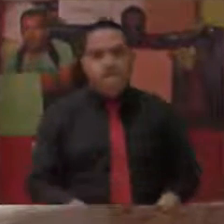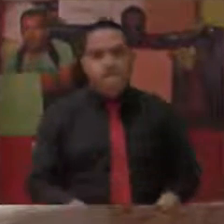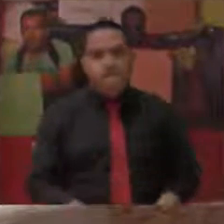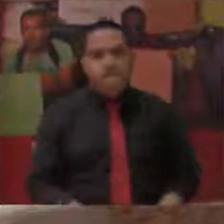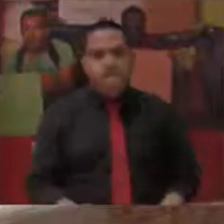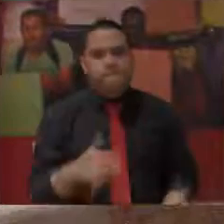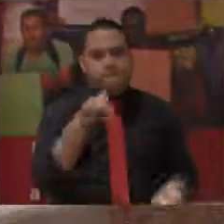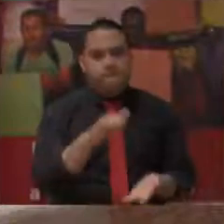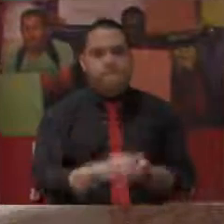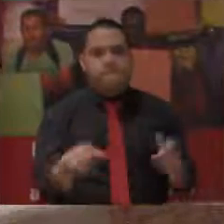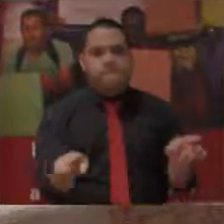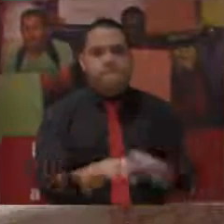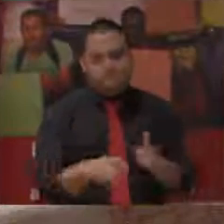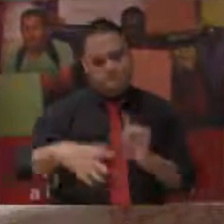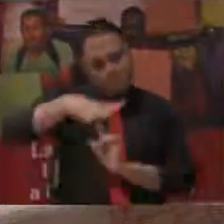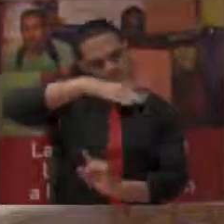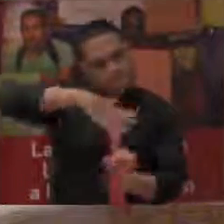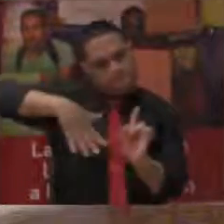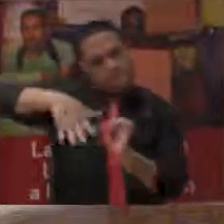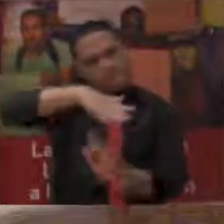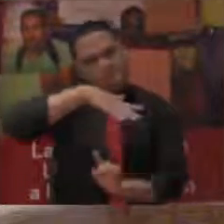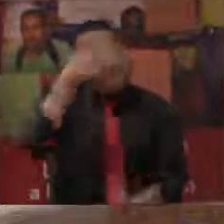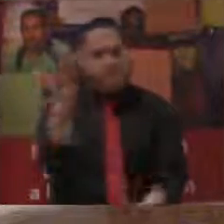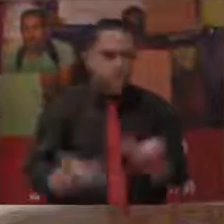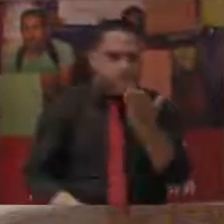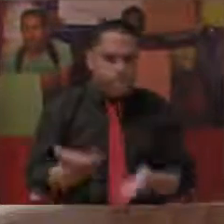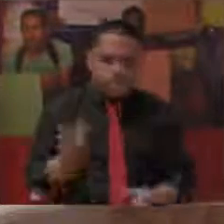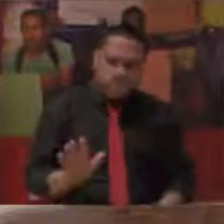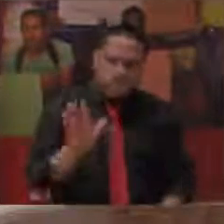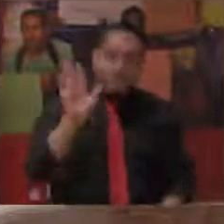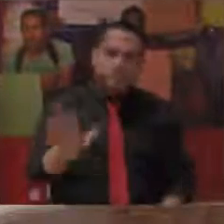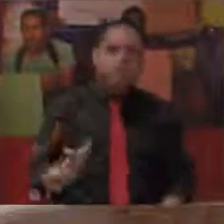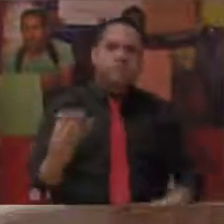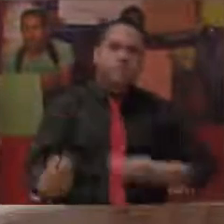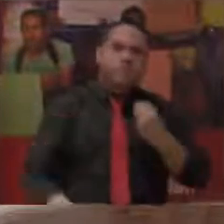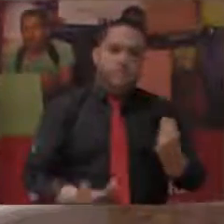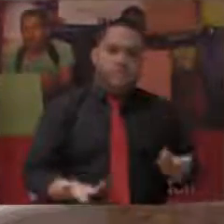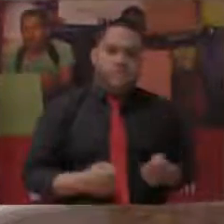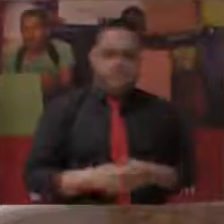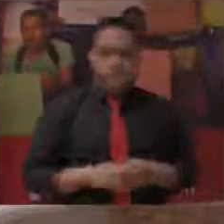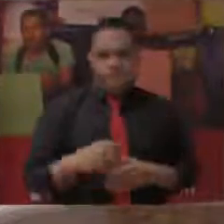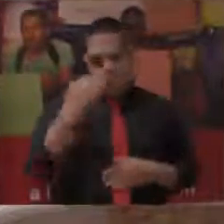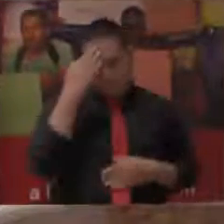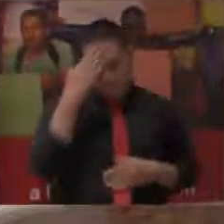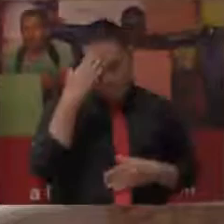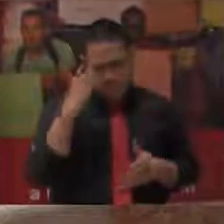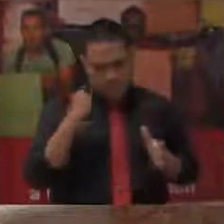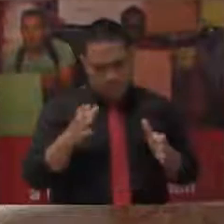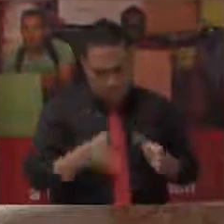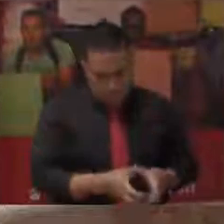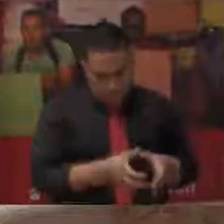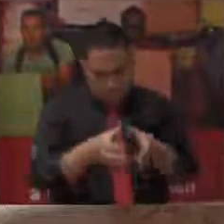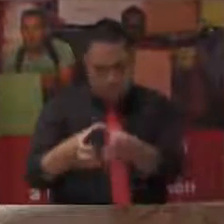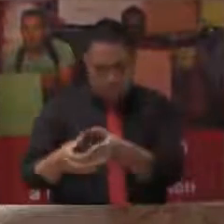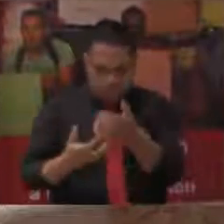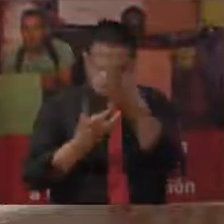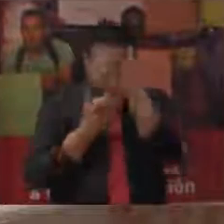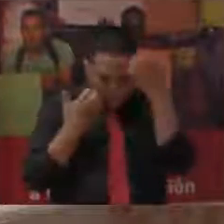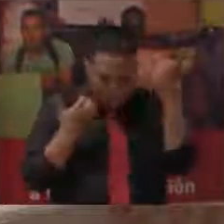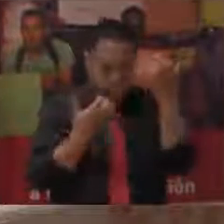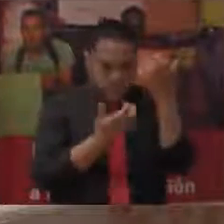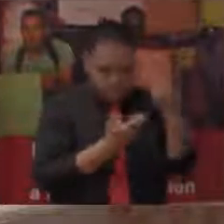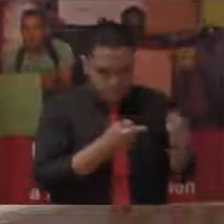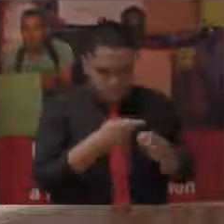han hecho una compilación en contexto dependiendo de cada bloque y del accionar de cada grupo armado y, digamos, en esta